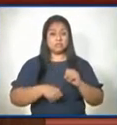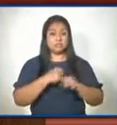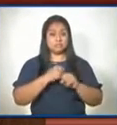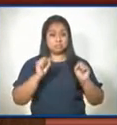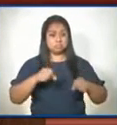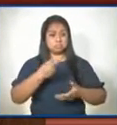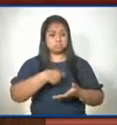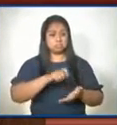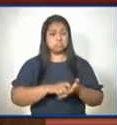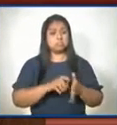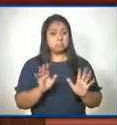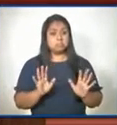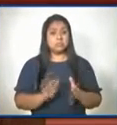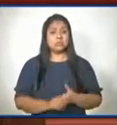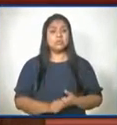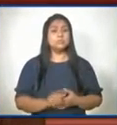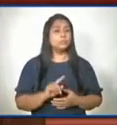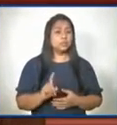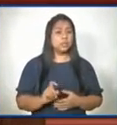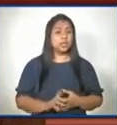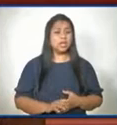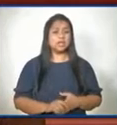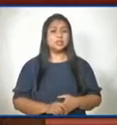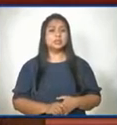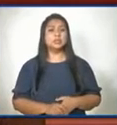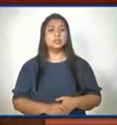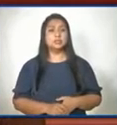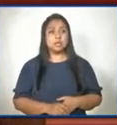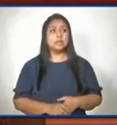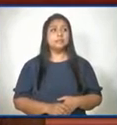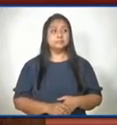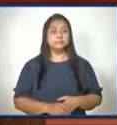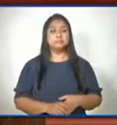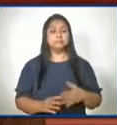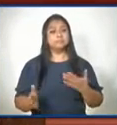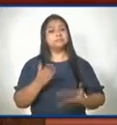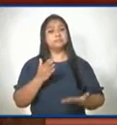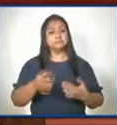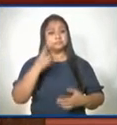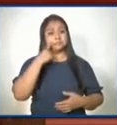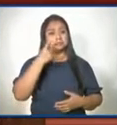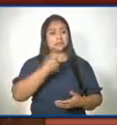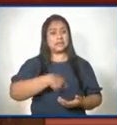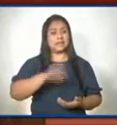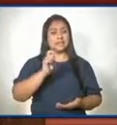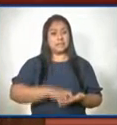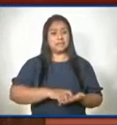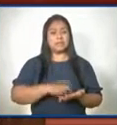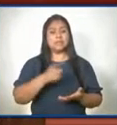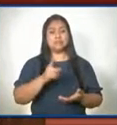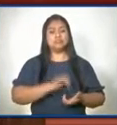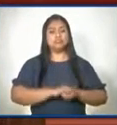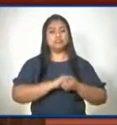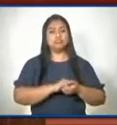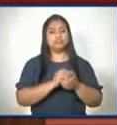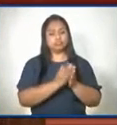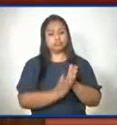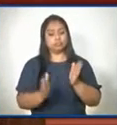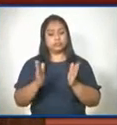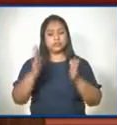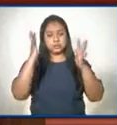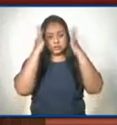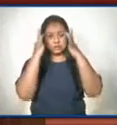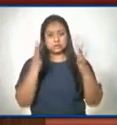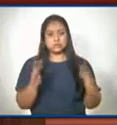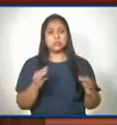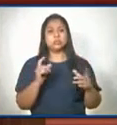A finales de este año vamos a tener seguramente la firma de la ampliación del acuerdo comercial con